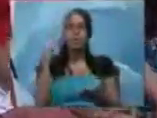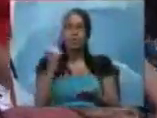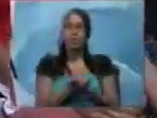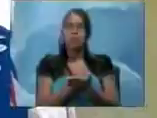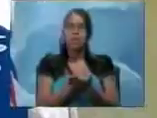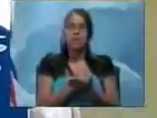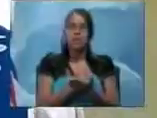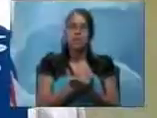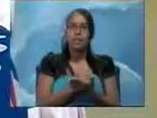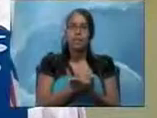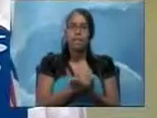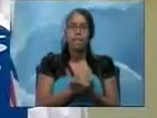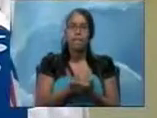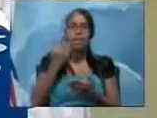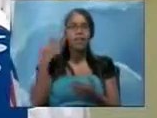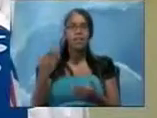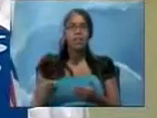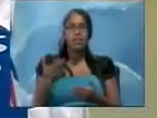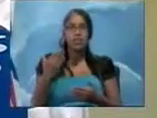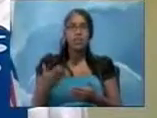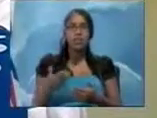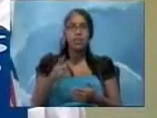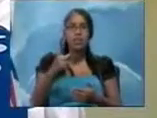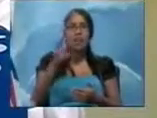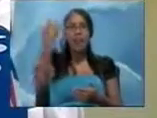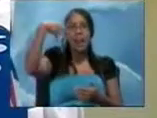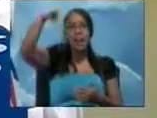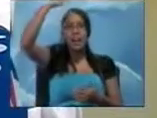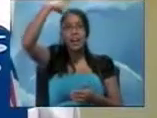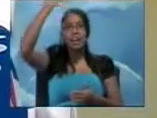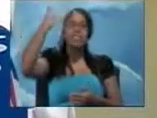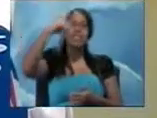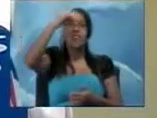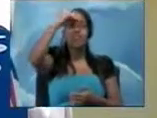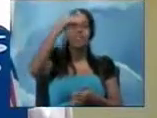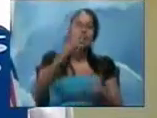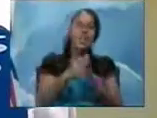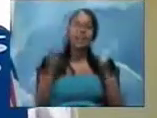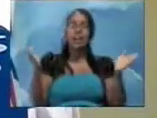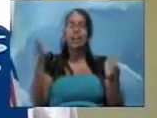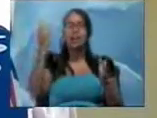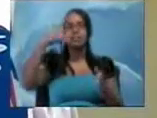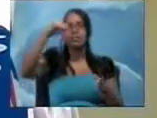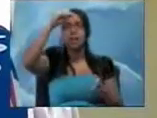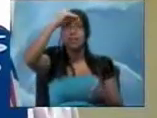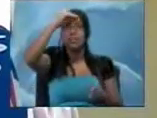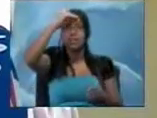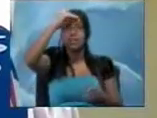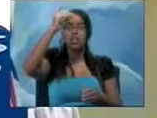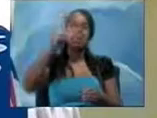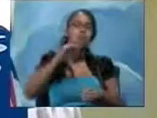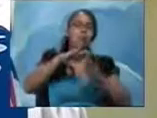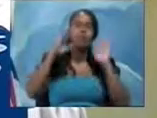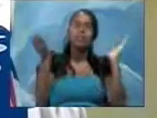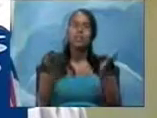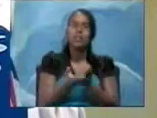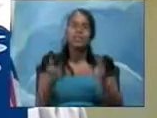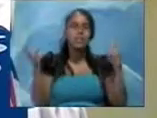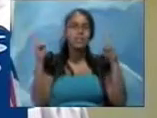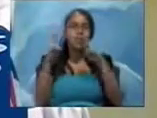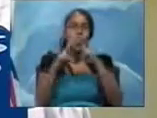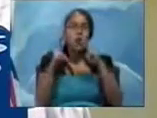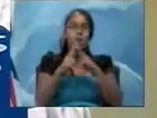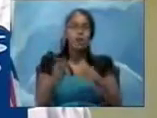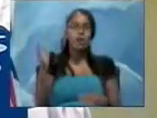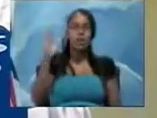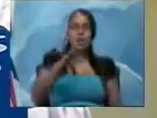gobernante que está hablando el rey David el gran Rey David mundialmente reconocido y está diciendo